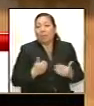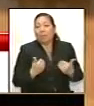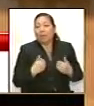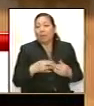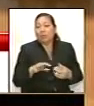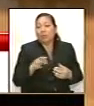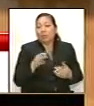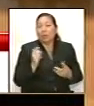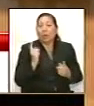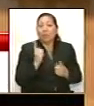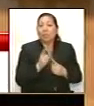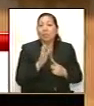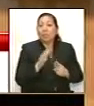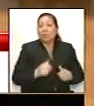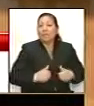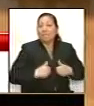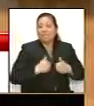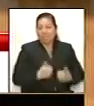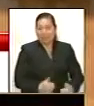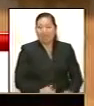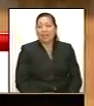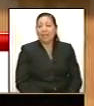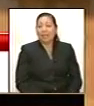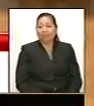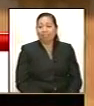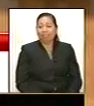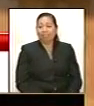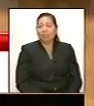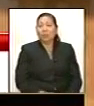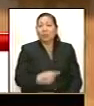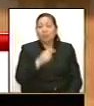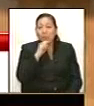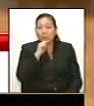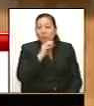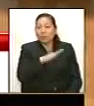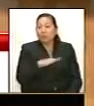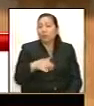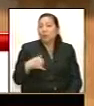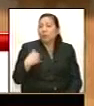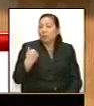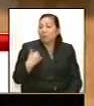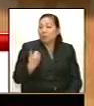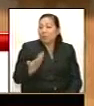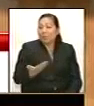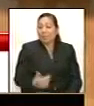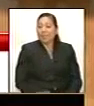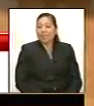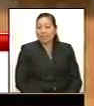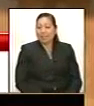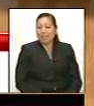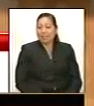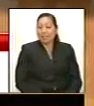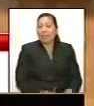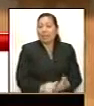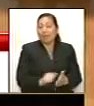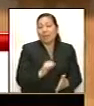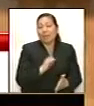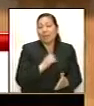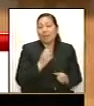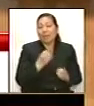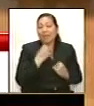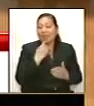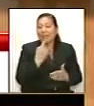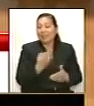solución hacia sus vidas, ¿no? Y esto abarca mujeres, las niñas, los niños. Entonces, es lo que yo desearía